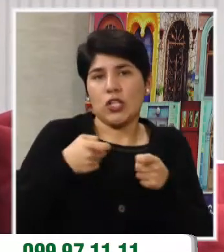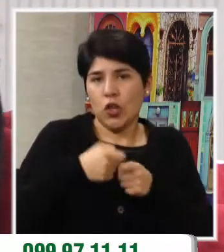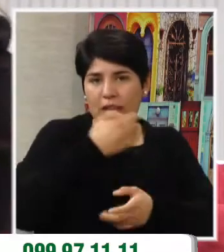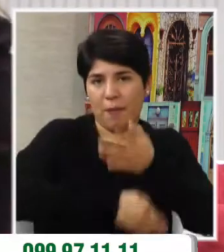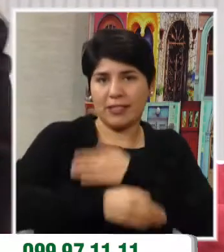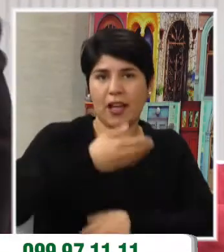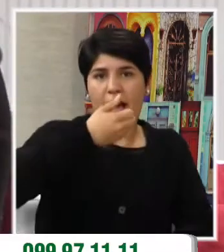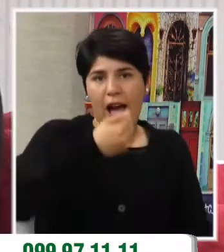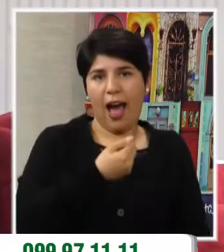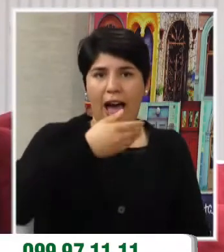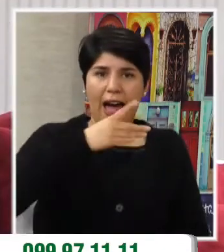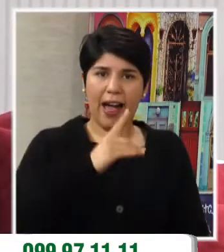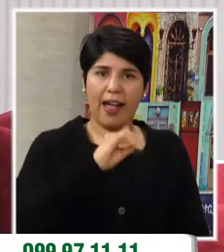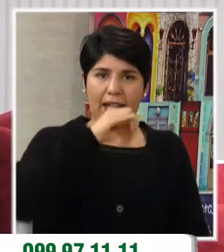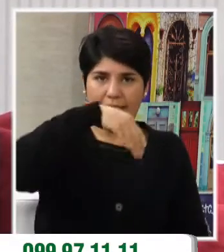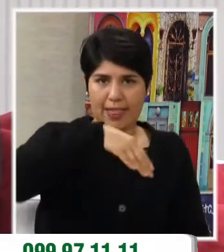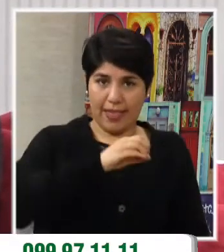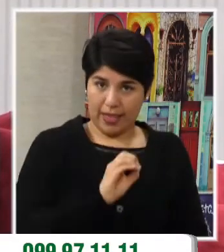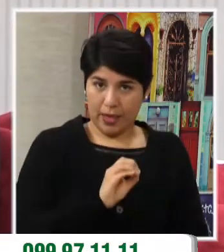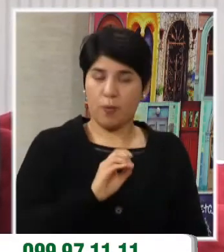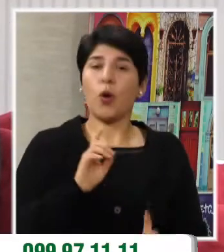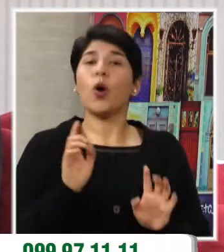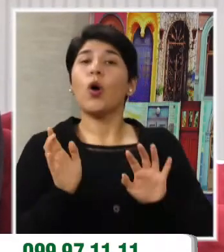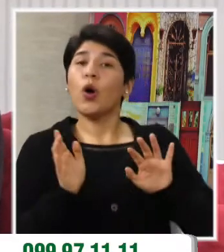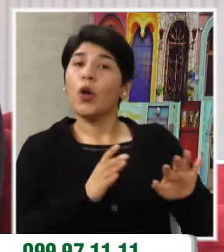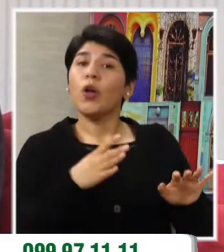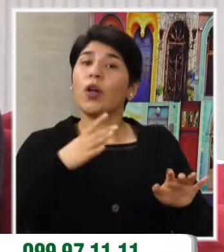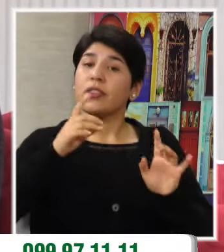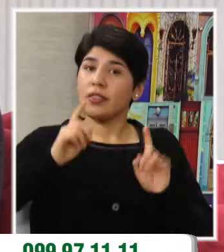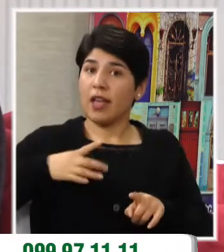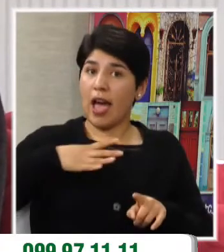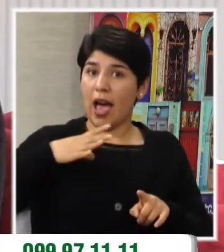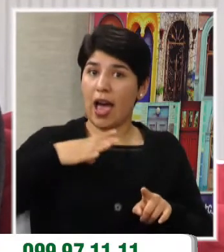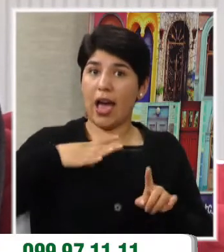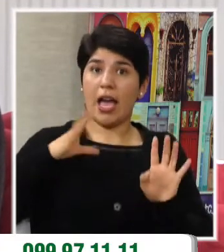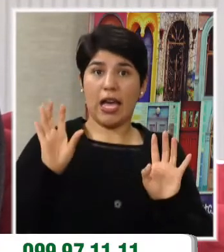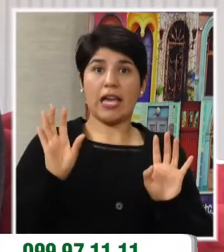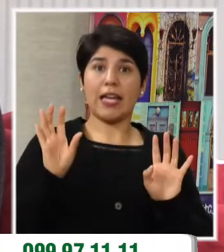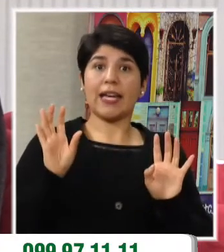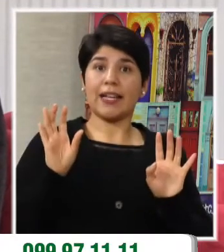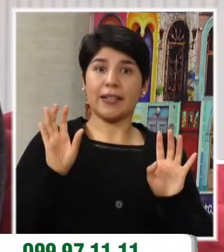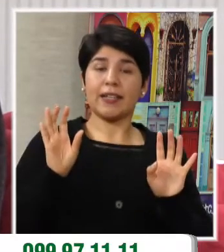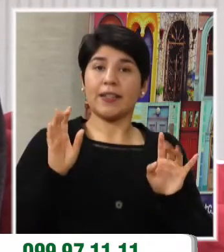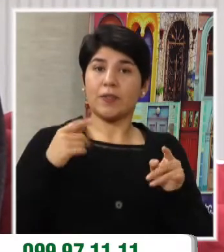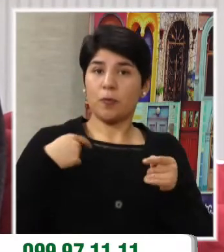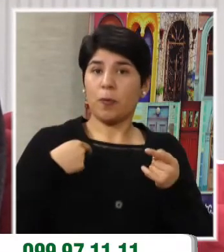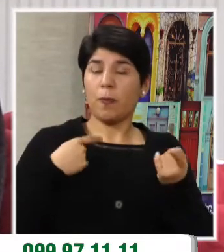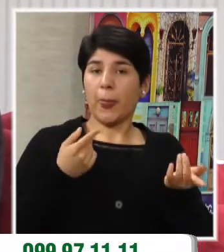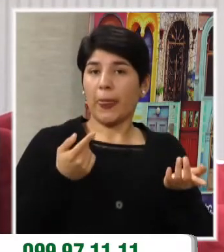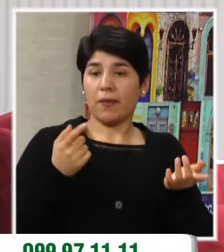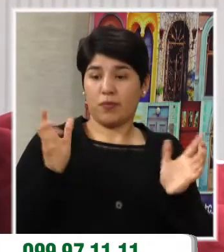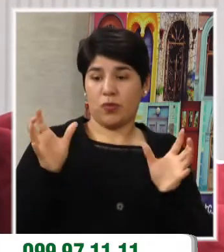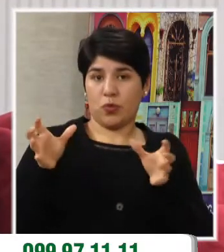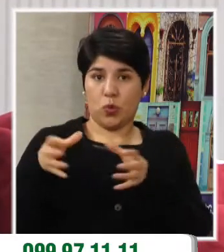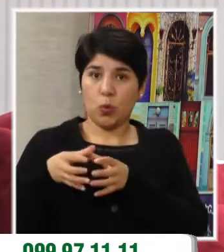discapacitados motrices y ahora este también tenemos una nueva nuclear dulce núcleo este los